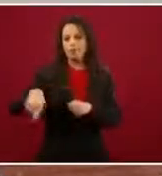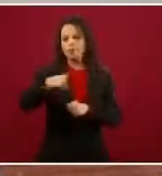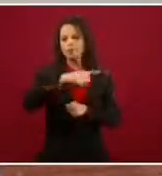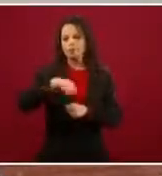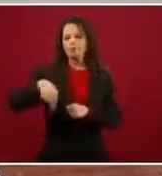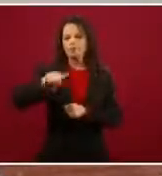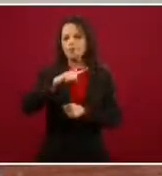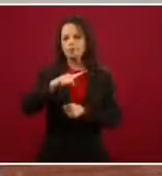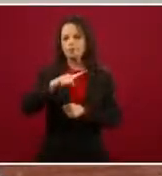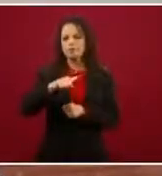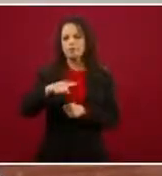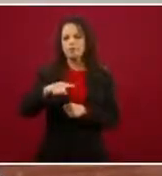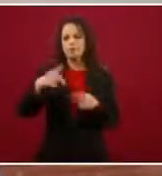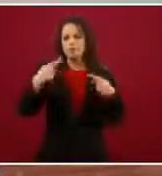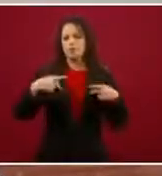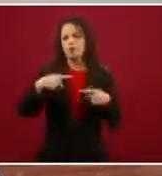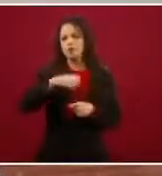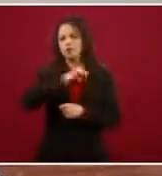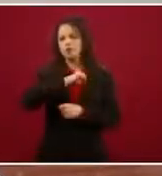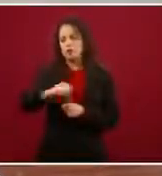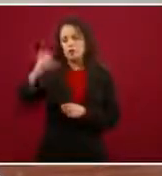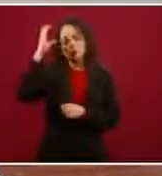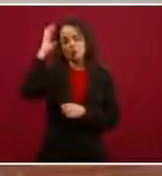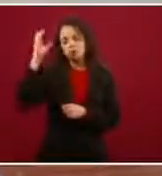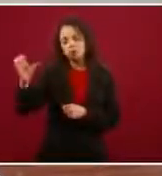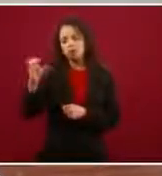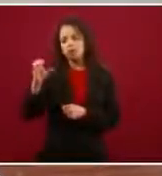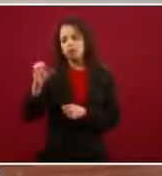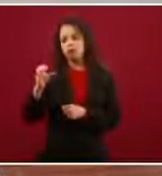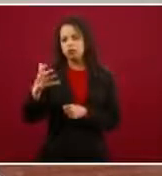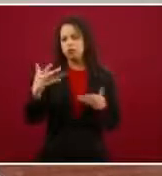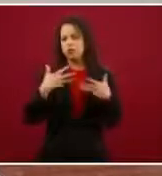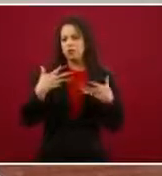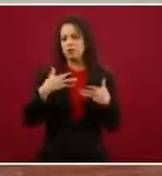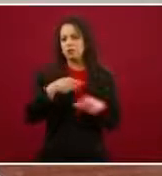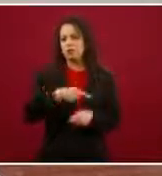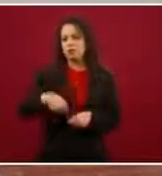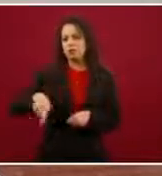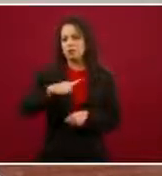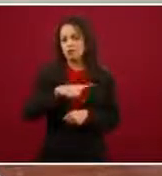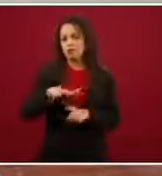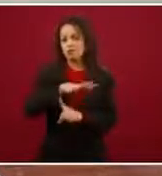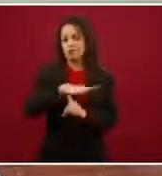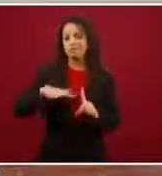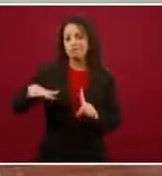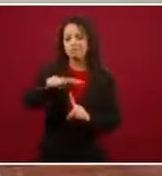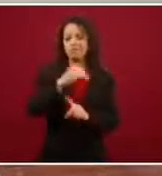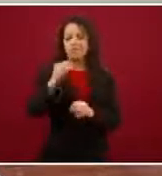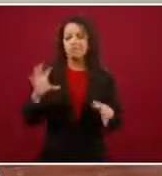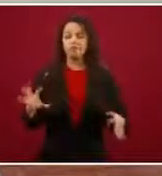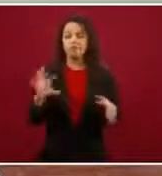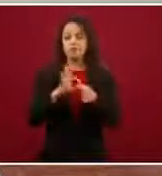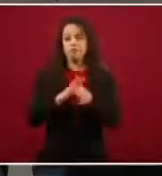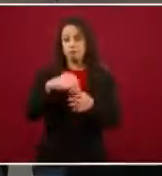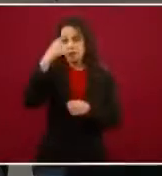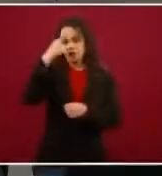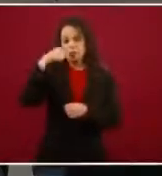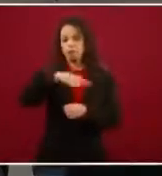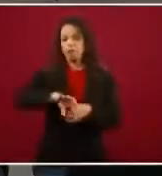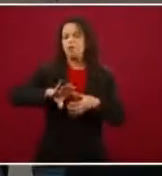más viles que pueden encontrarse en la sociedad y que tiene que ver con la red de trata de personas.